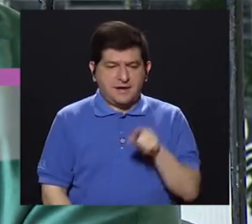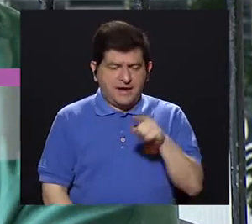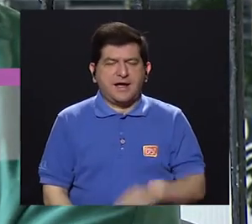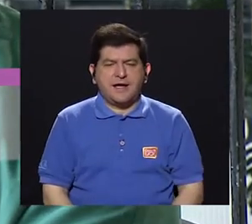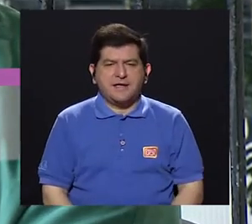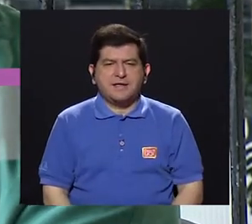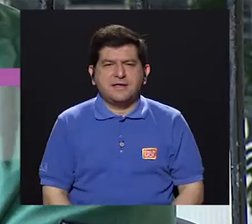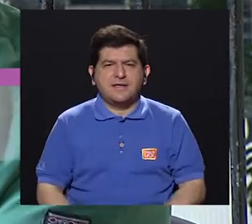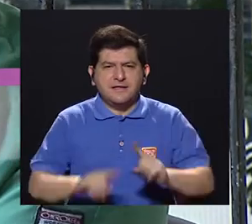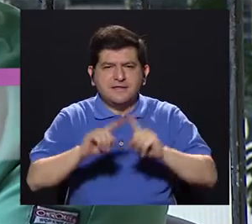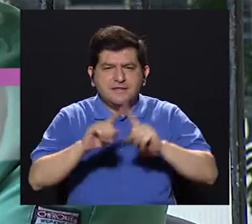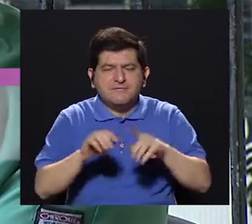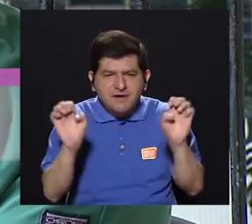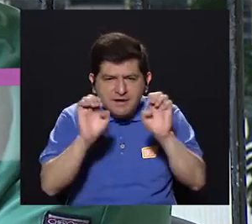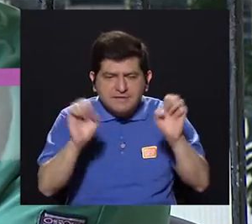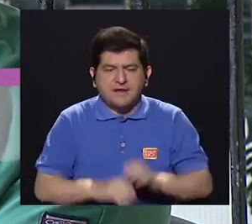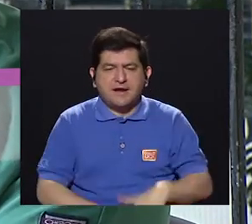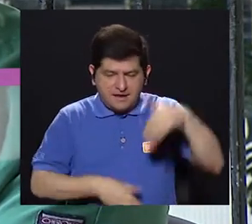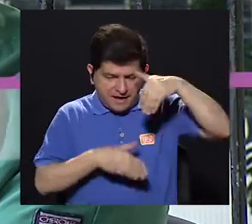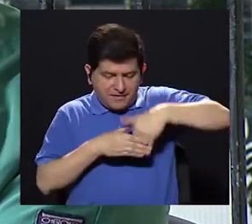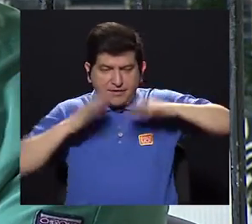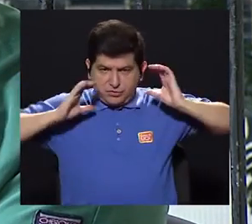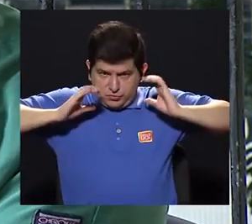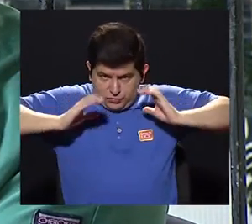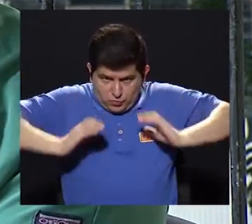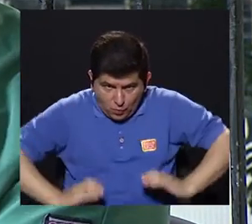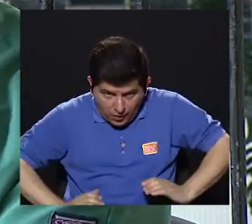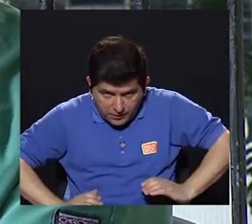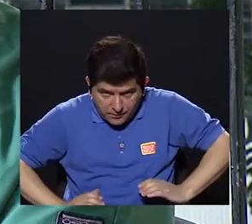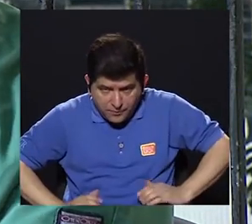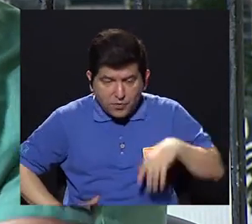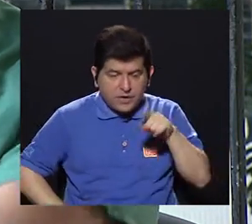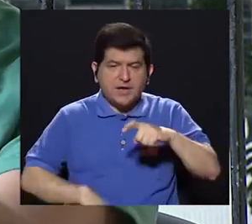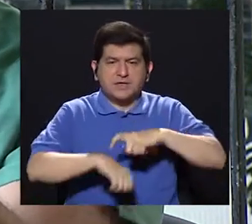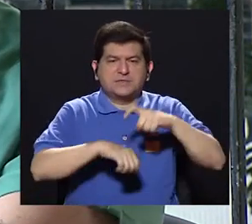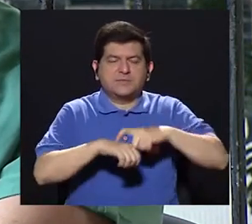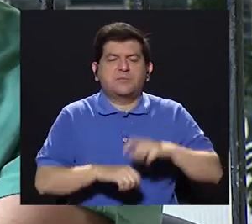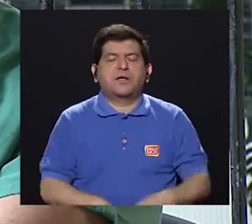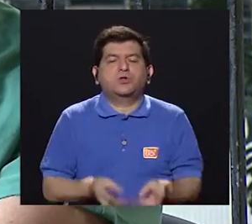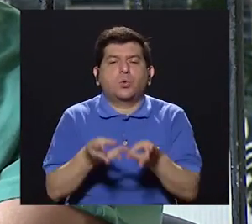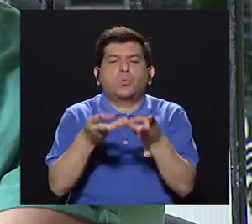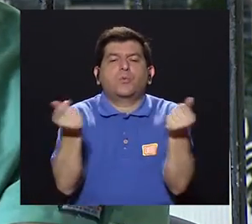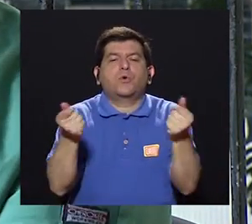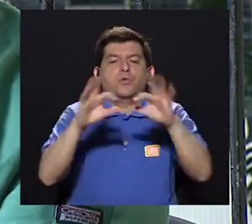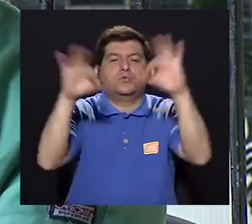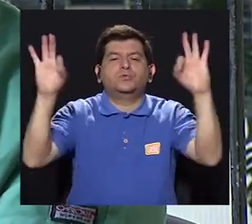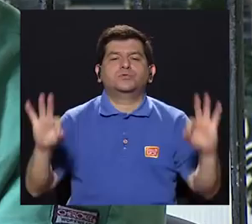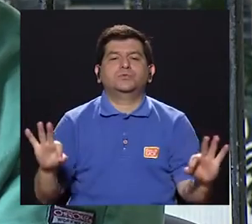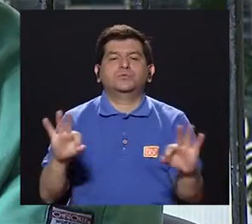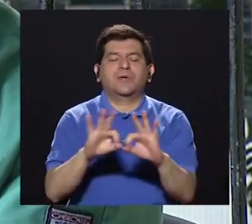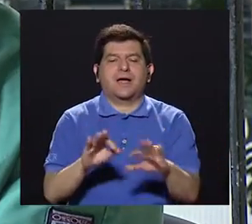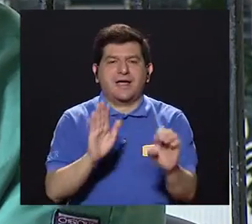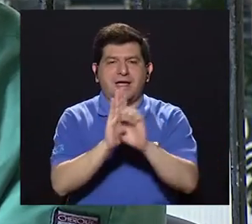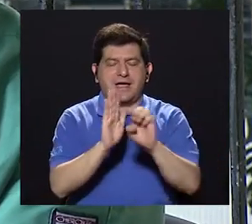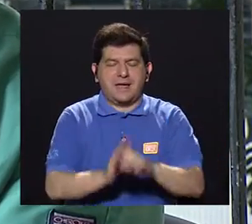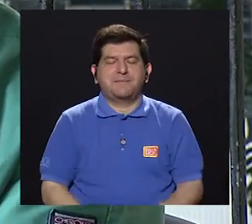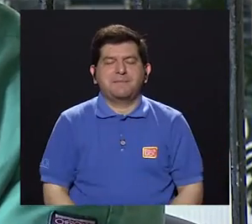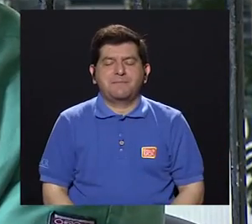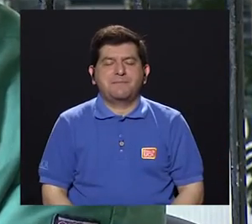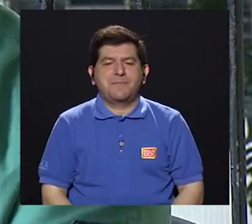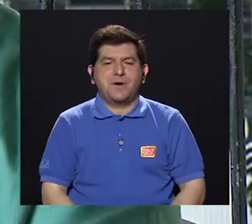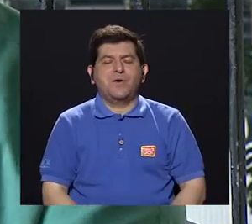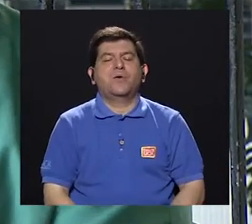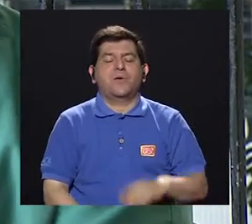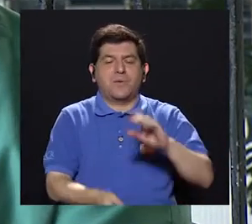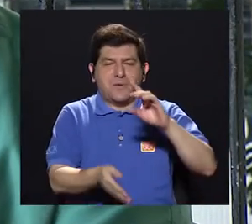la radiación, la colocamos dentro del cuerpo, y ella emite una imagen. Por ejemplo, en medicina